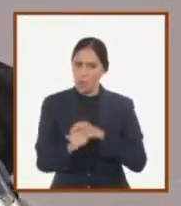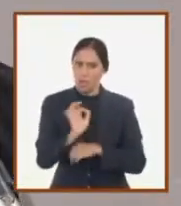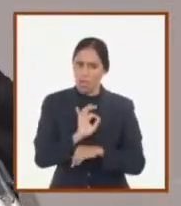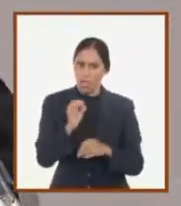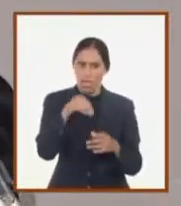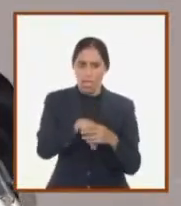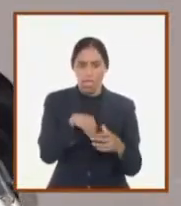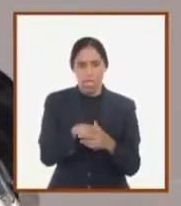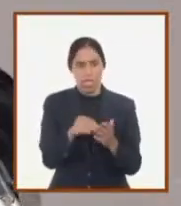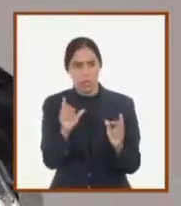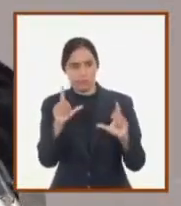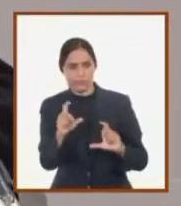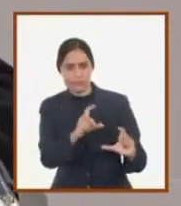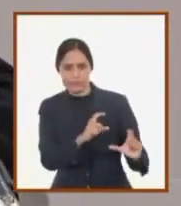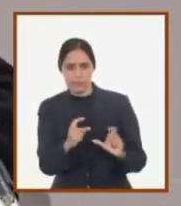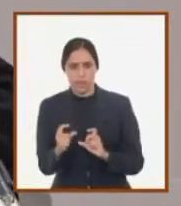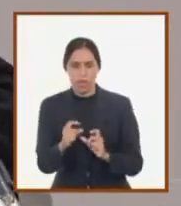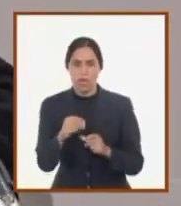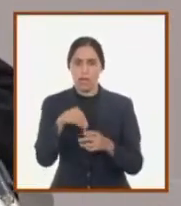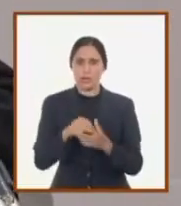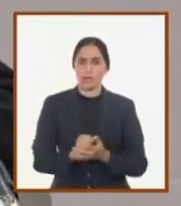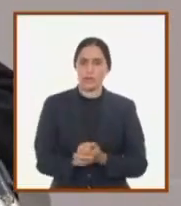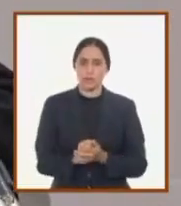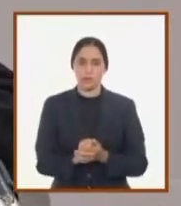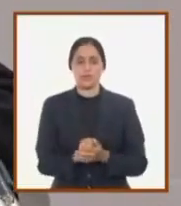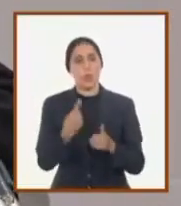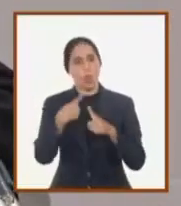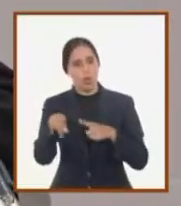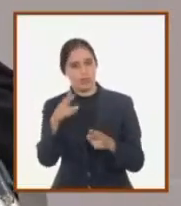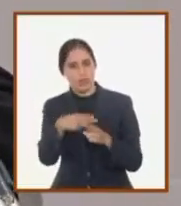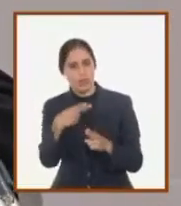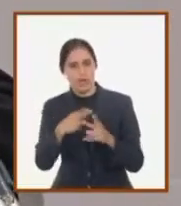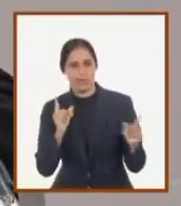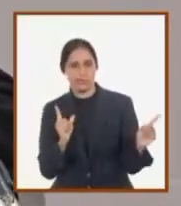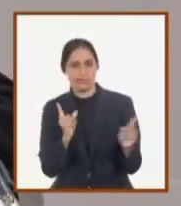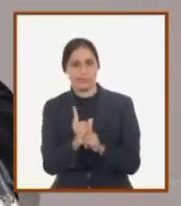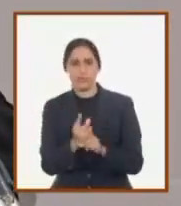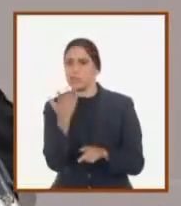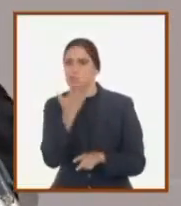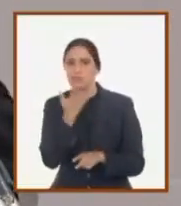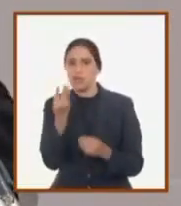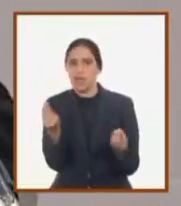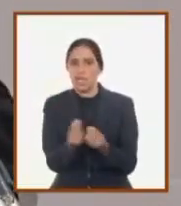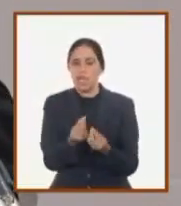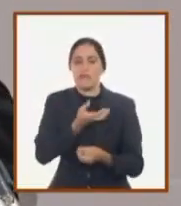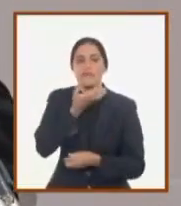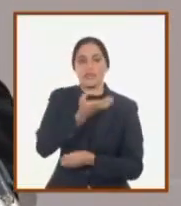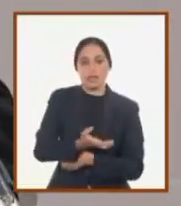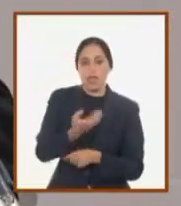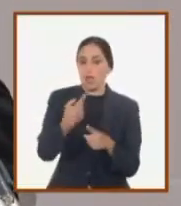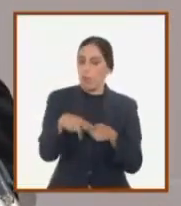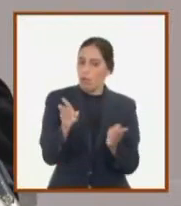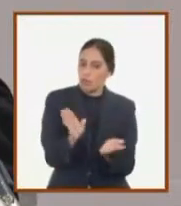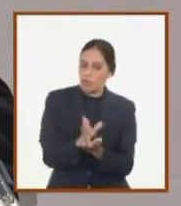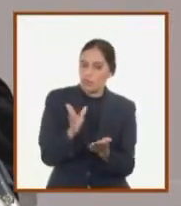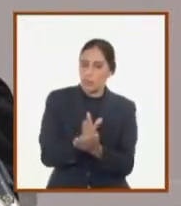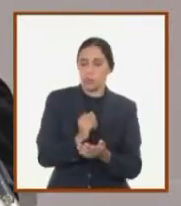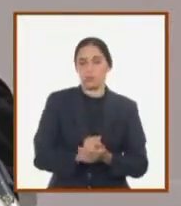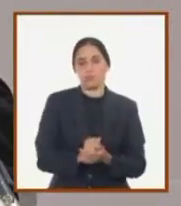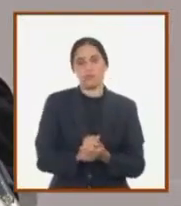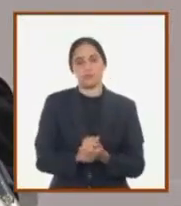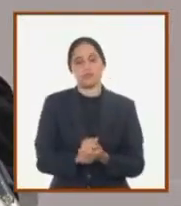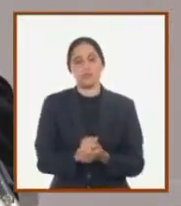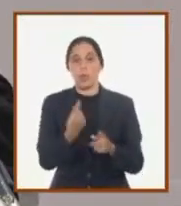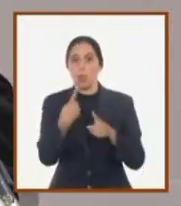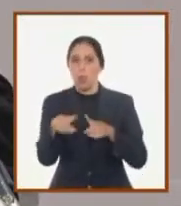están todavía entre nosotros un encuentro con Fidel está de Jan min está un grano de má ya